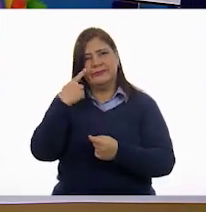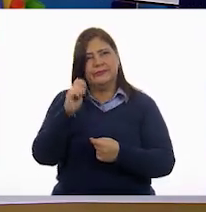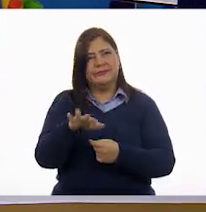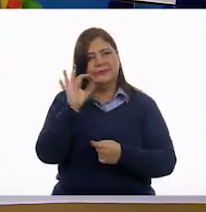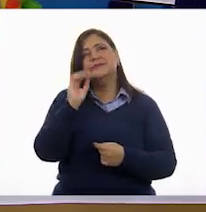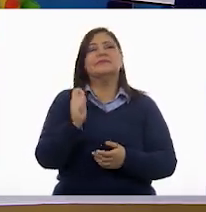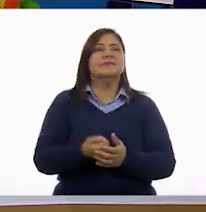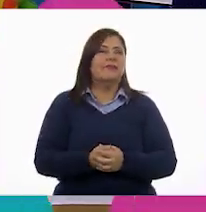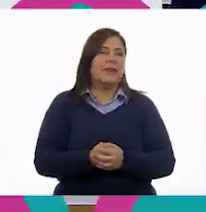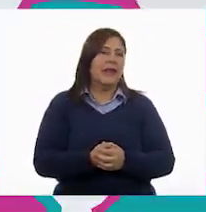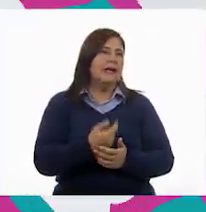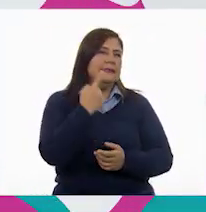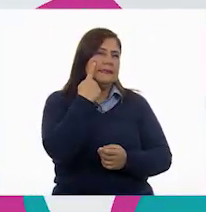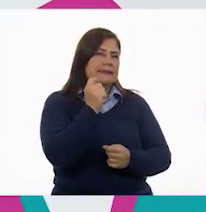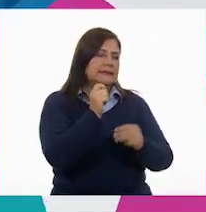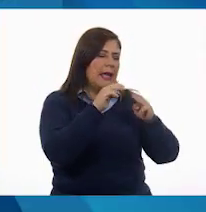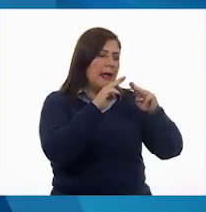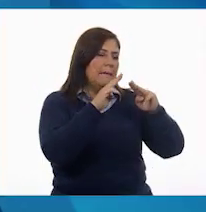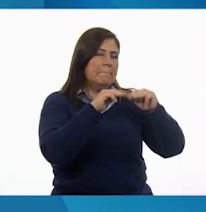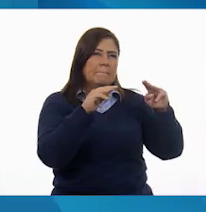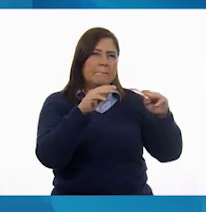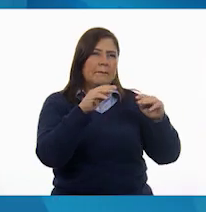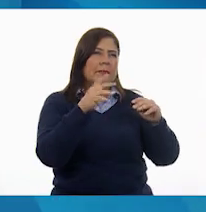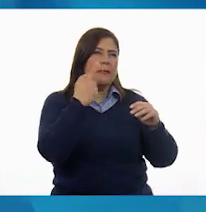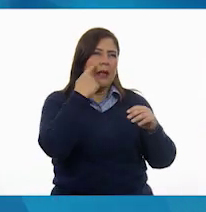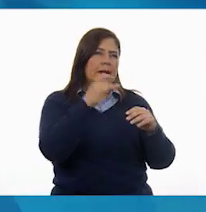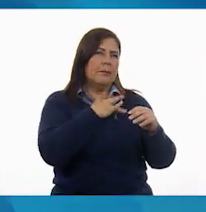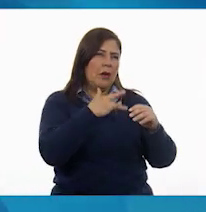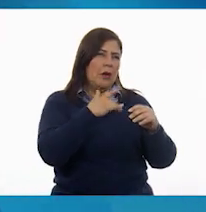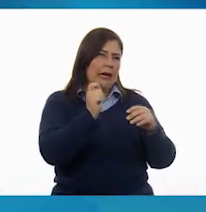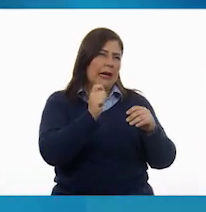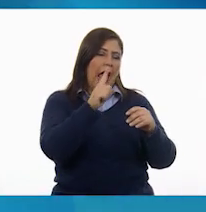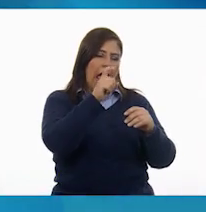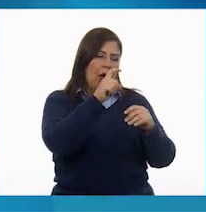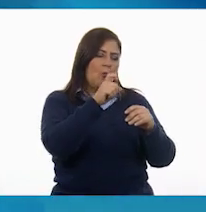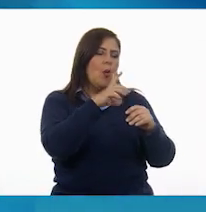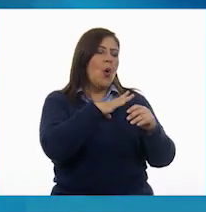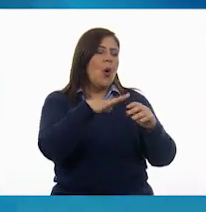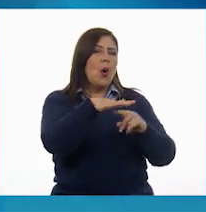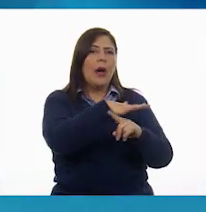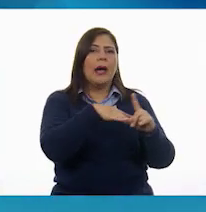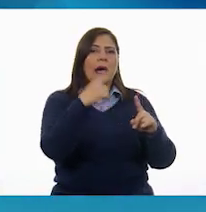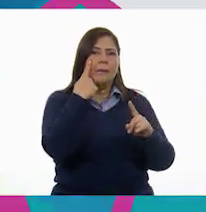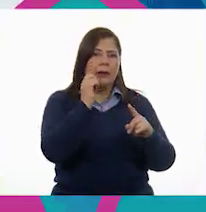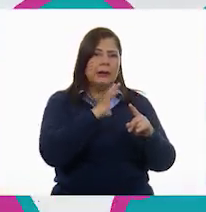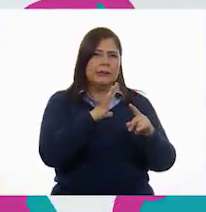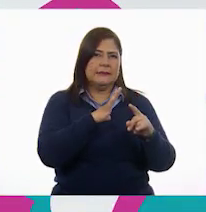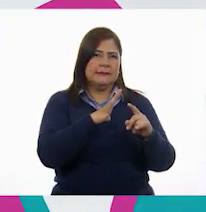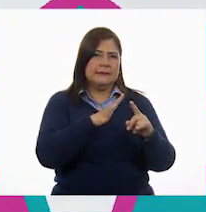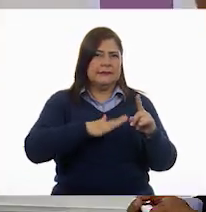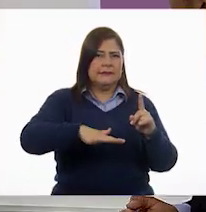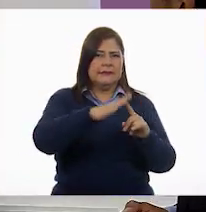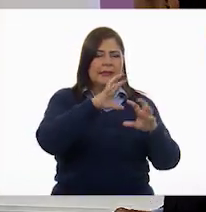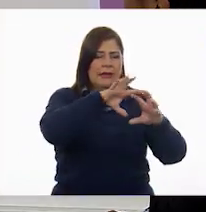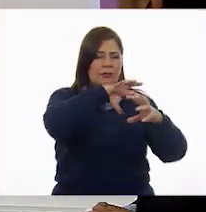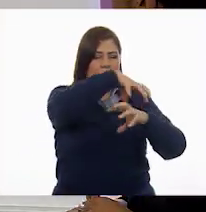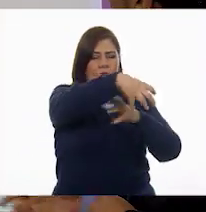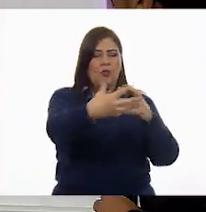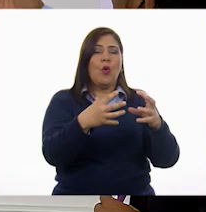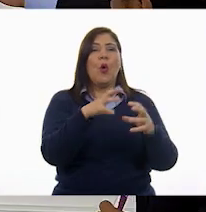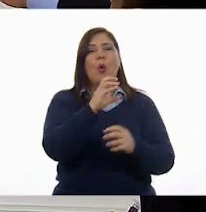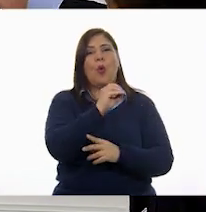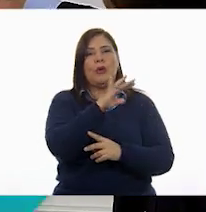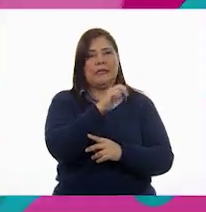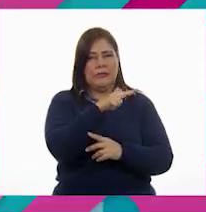Masas de agua que rodean a los continentes. Pero corríjame si estoy mal. Sí, océanos. Océanos. Bien. Ay, caray.